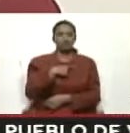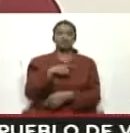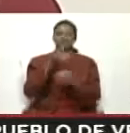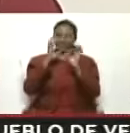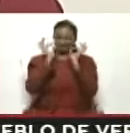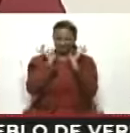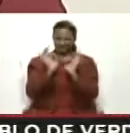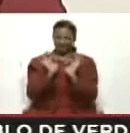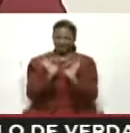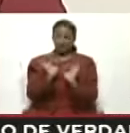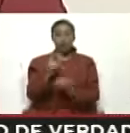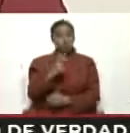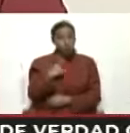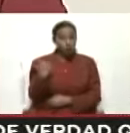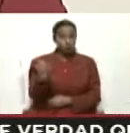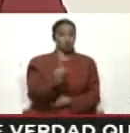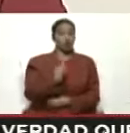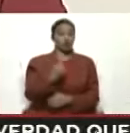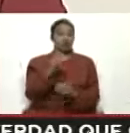la certeza